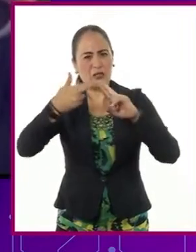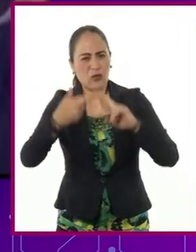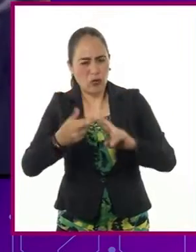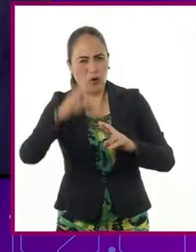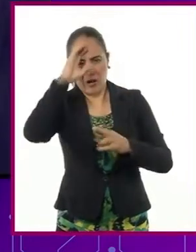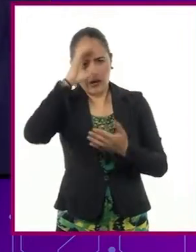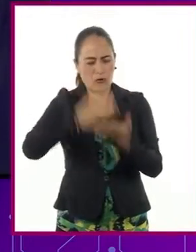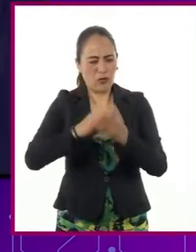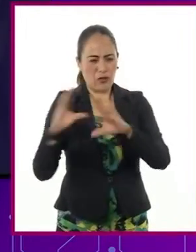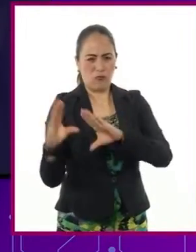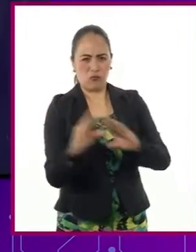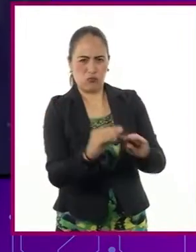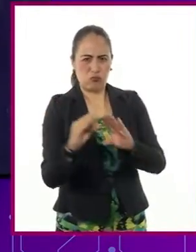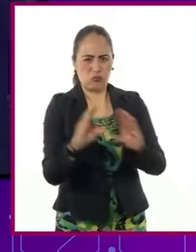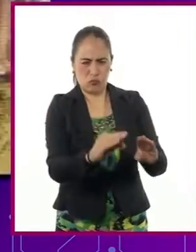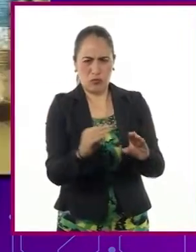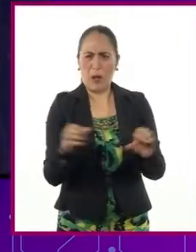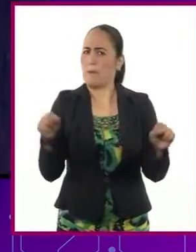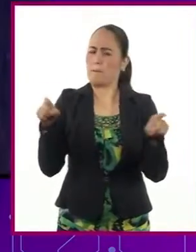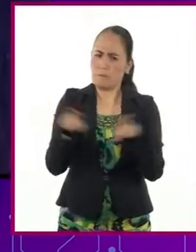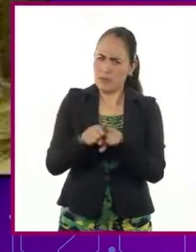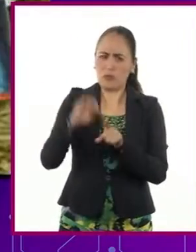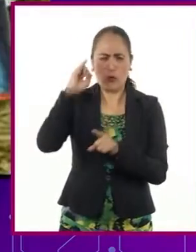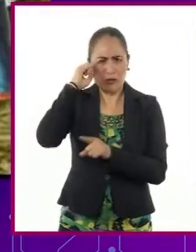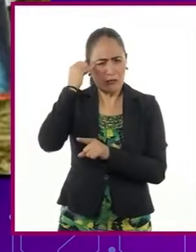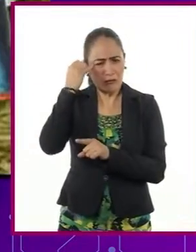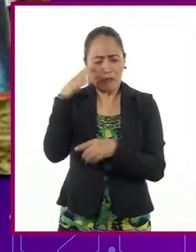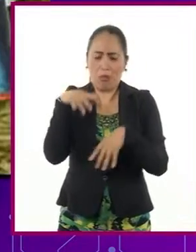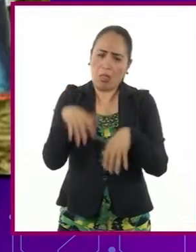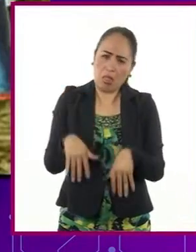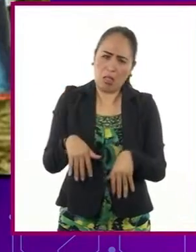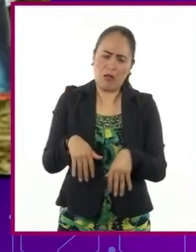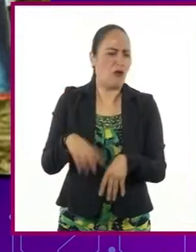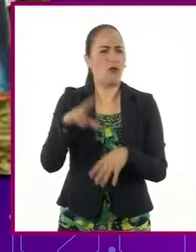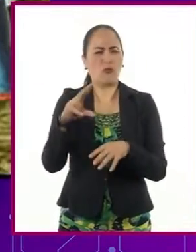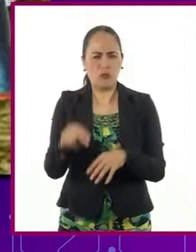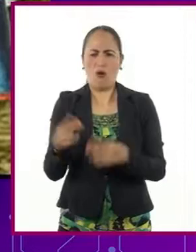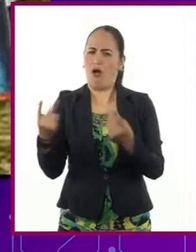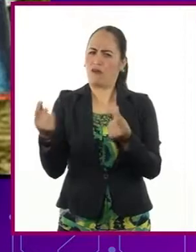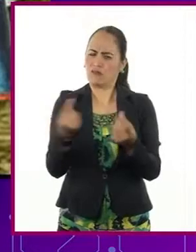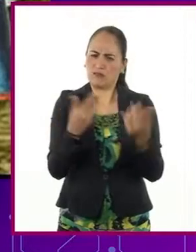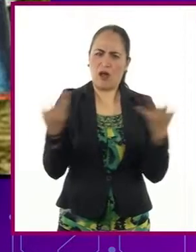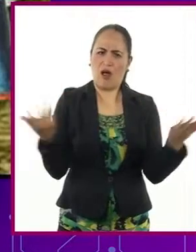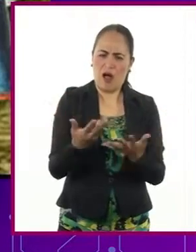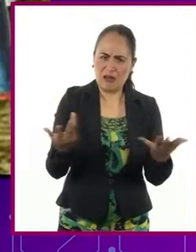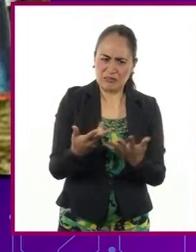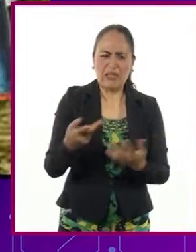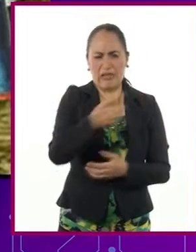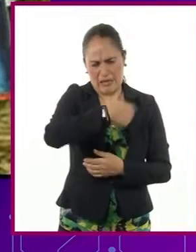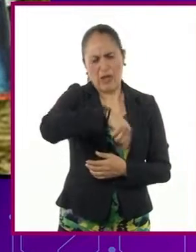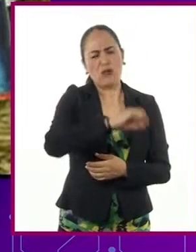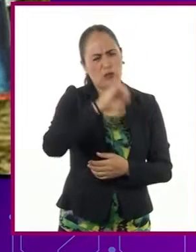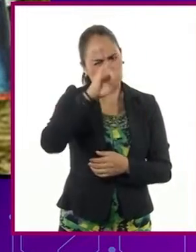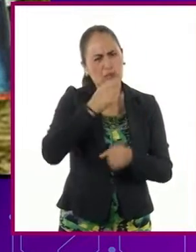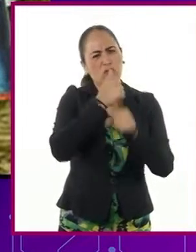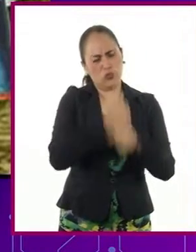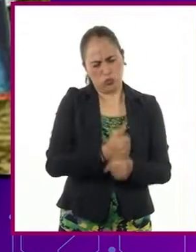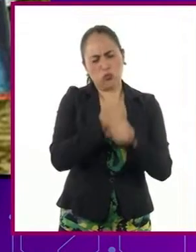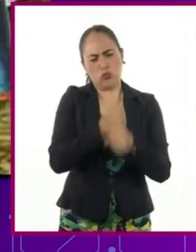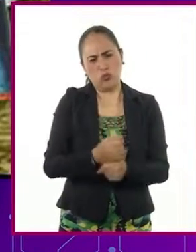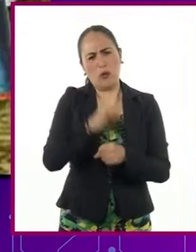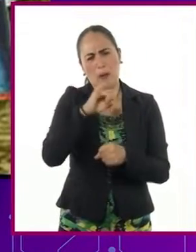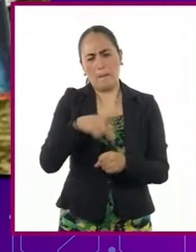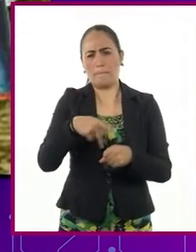parte, no fueron pasivos, fueron actores, aunque a veces con muchísimos sufrimientos, en la formación de